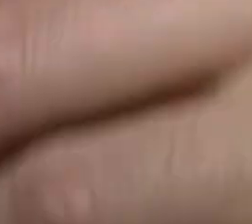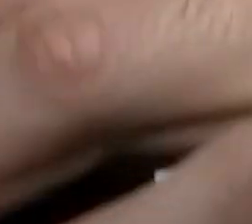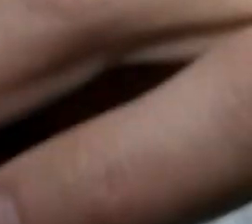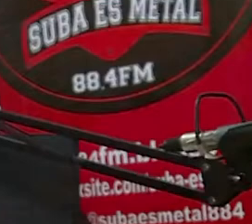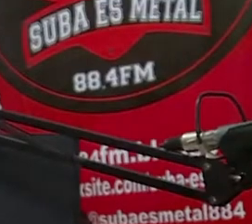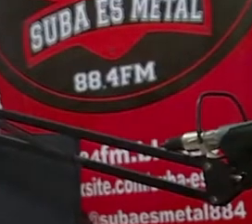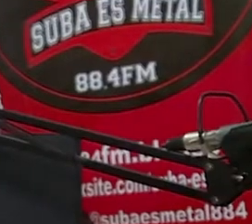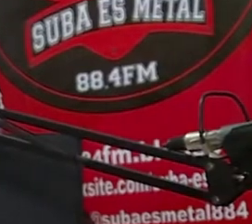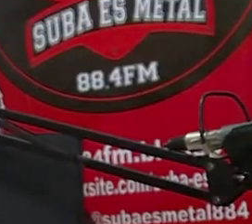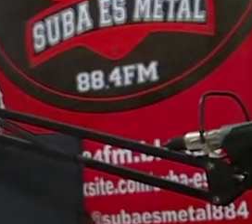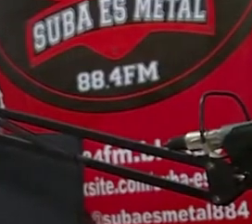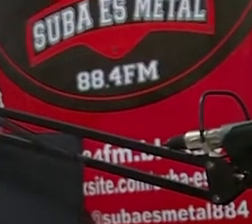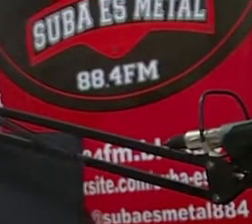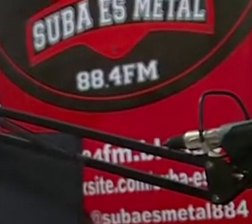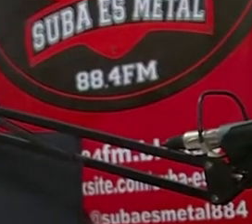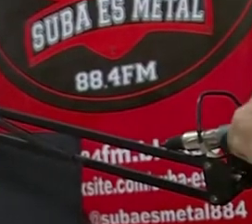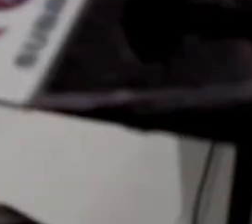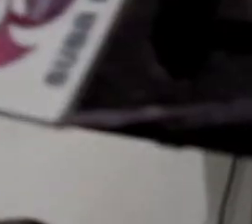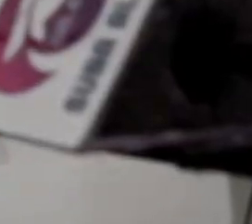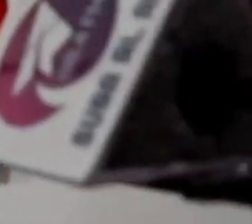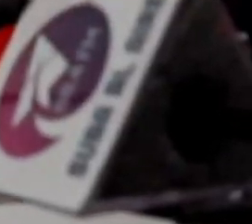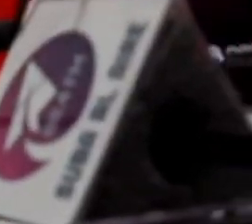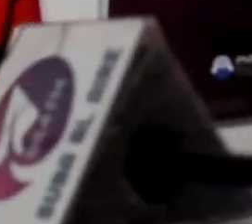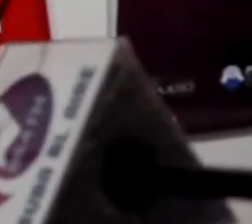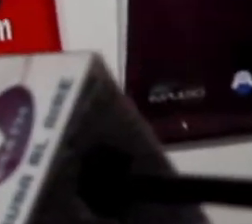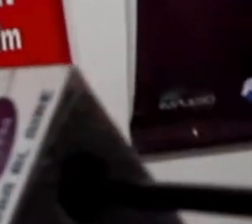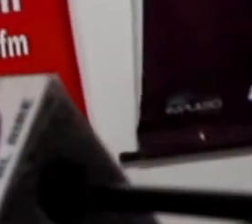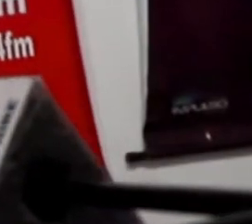transmite nuestras emociones y sentimientos.